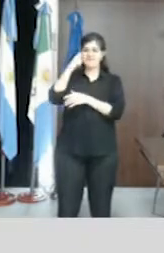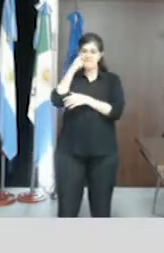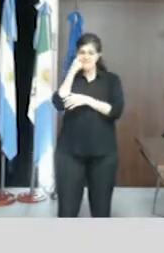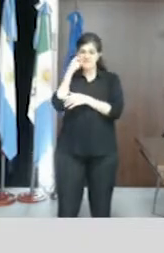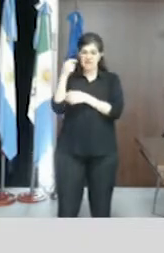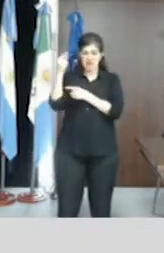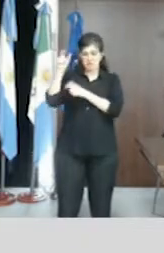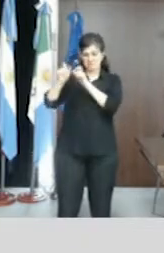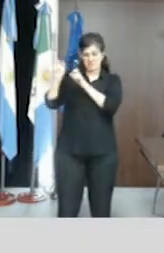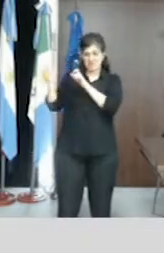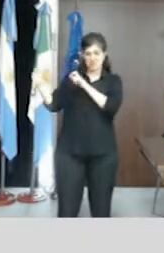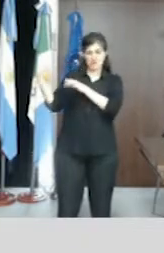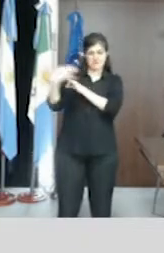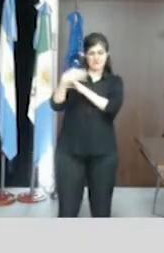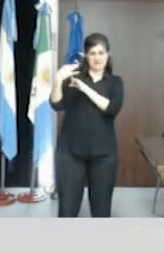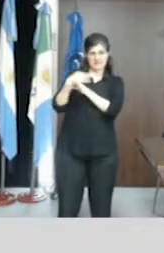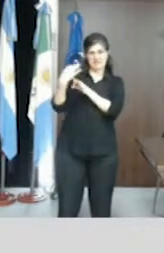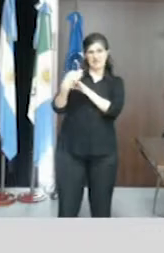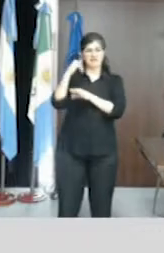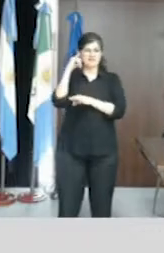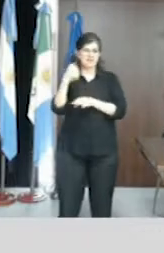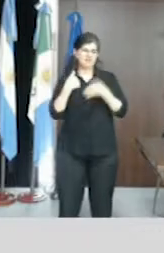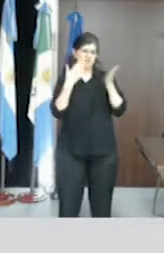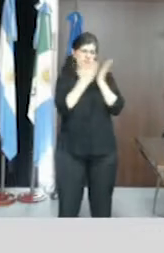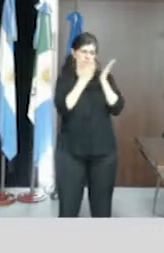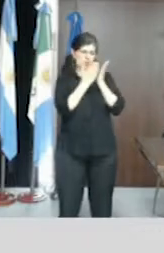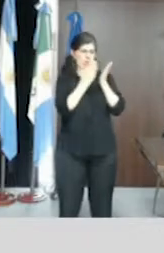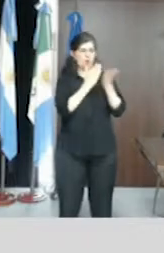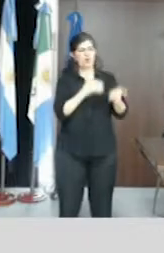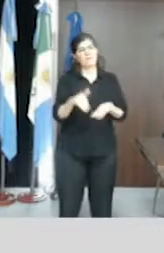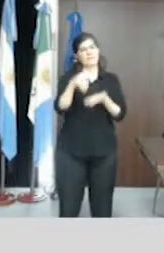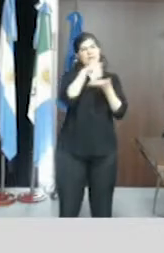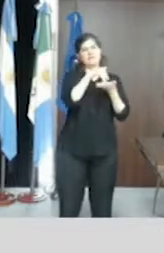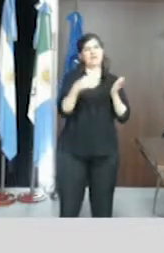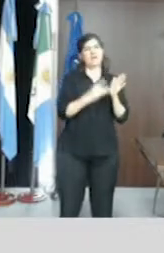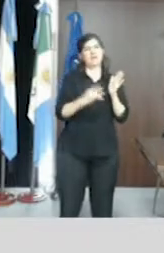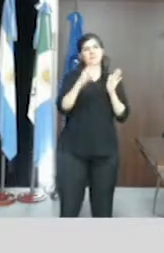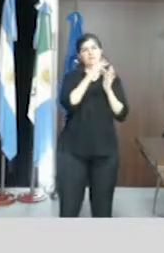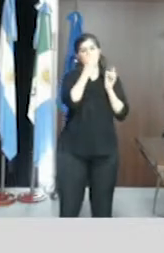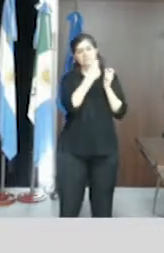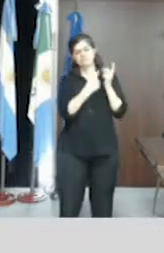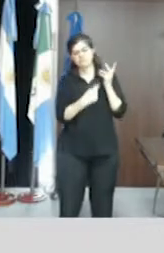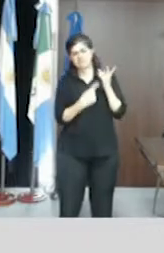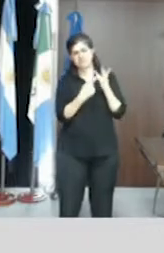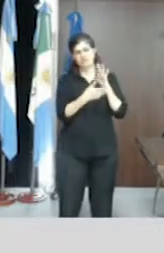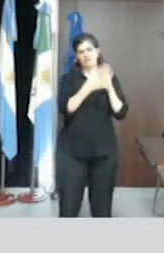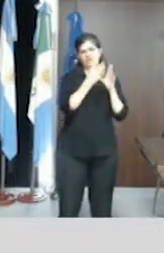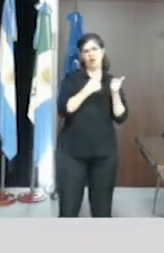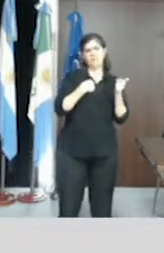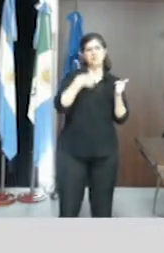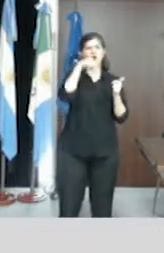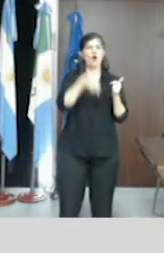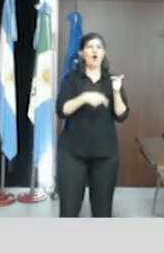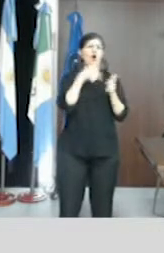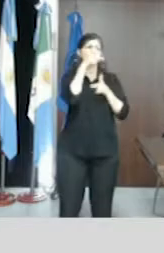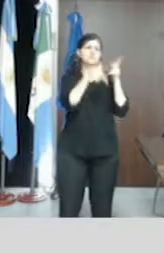formación universitaria, la maestría, vivo estudiando, cambio de forma de, digamos, lo que hablo hoy o lo que digo hoy hace